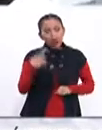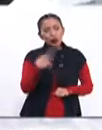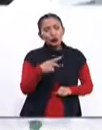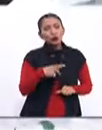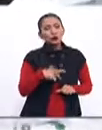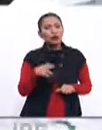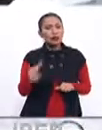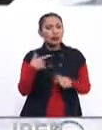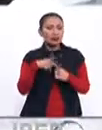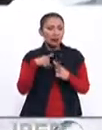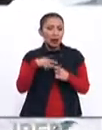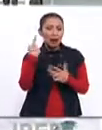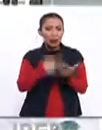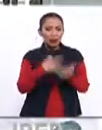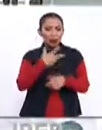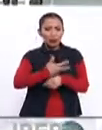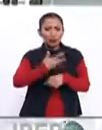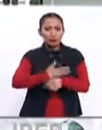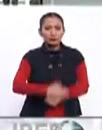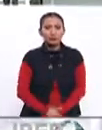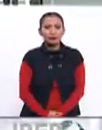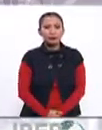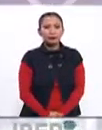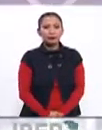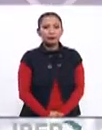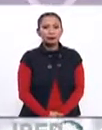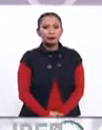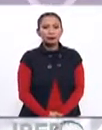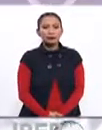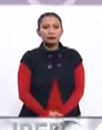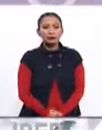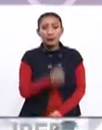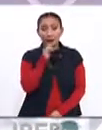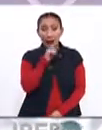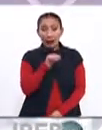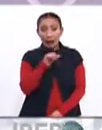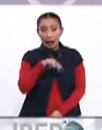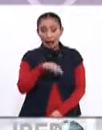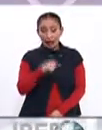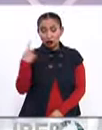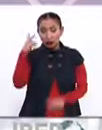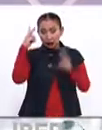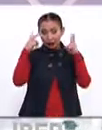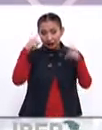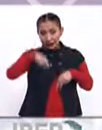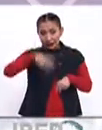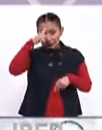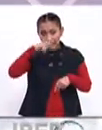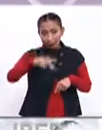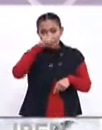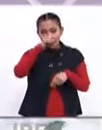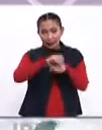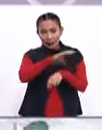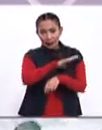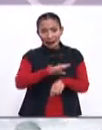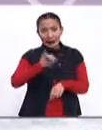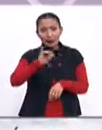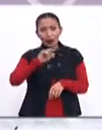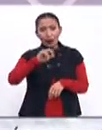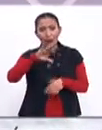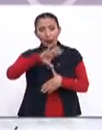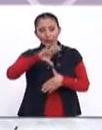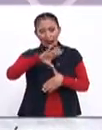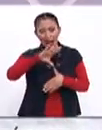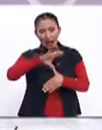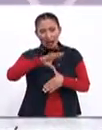funciones y tareas ahí en Guatemala. Así es, Ana Cristina, y en su visita por México, la secretaria general